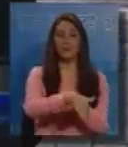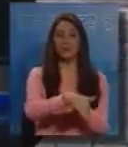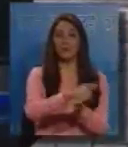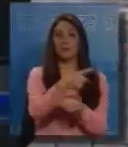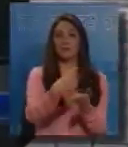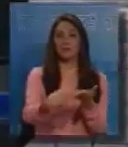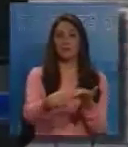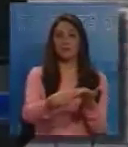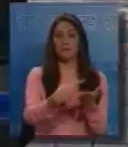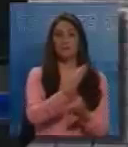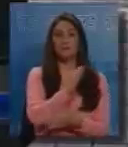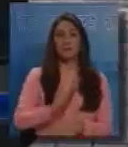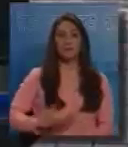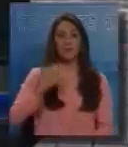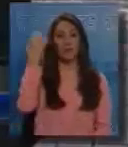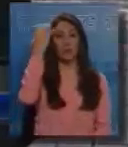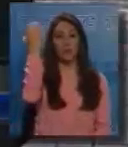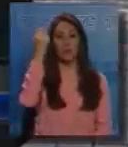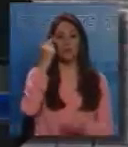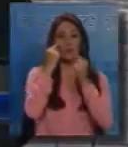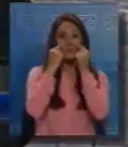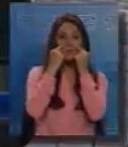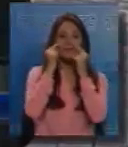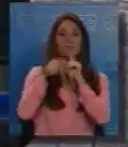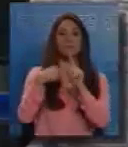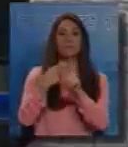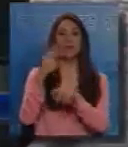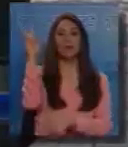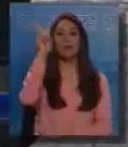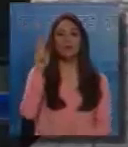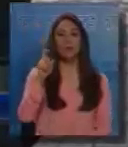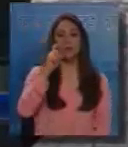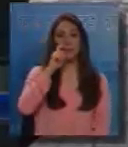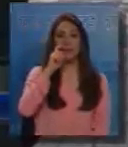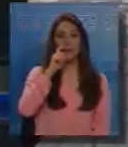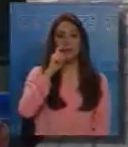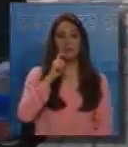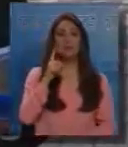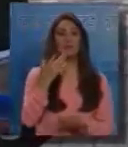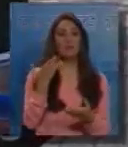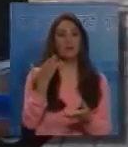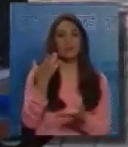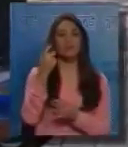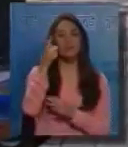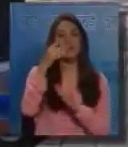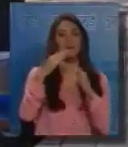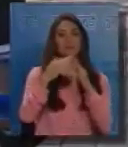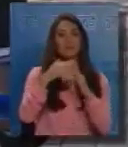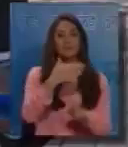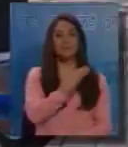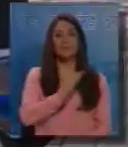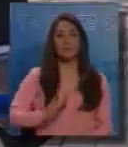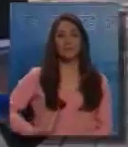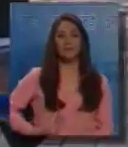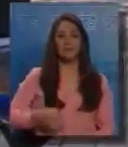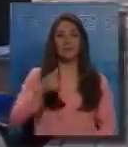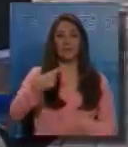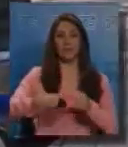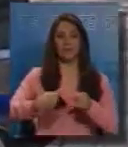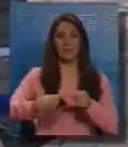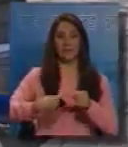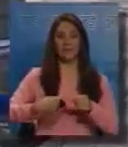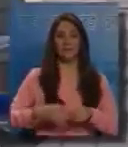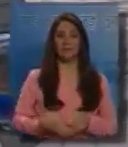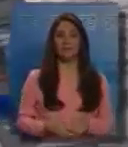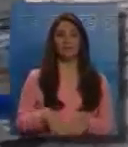los presidentes de Colombia, Juan Manuel Santos, y de Venezuela, Nicolás Maduro, acá en el Palacio de Carondelet, en Quito. Una reunión que,